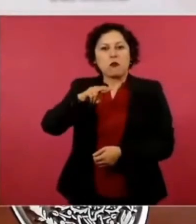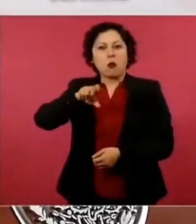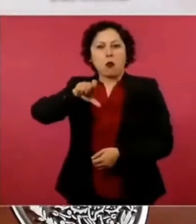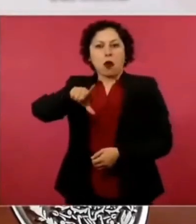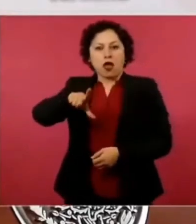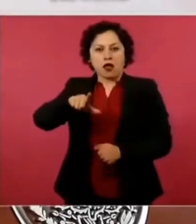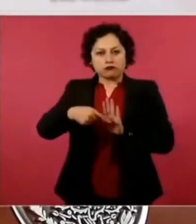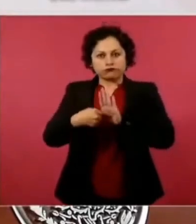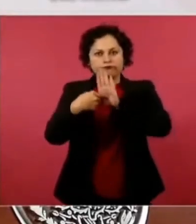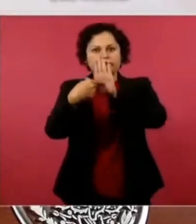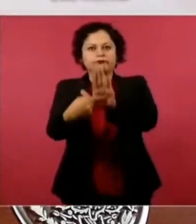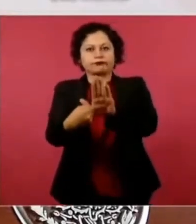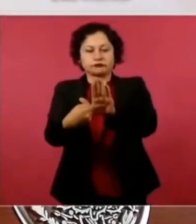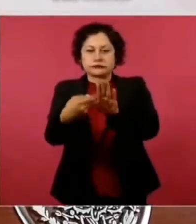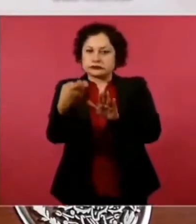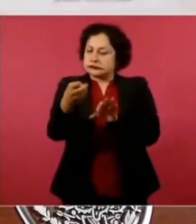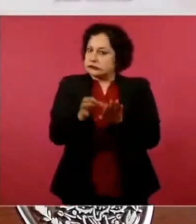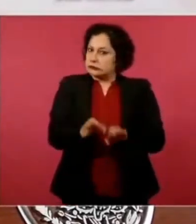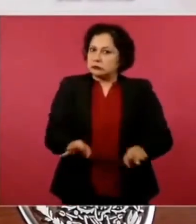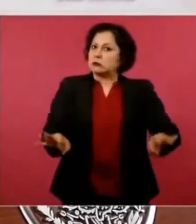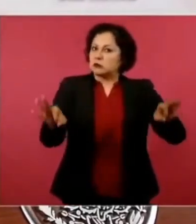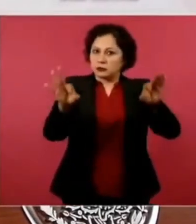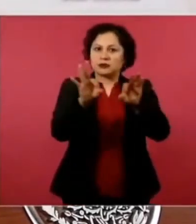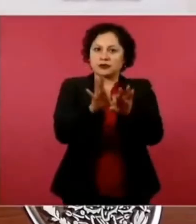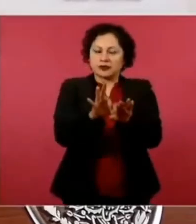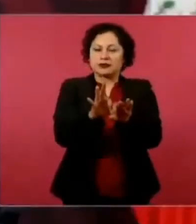un gobierno corrupto,